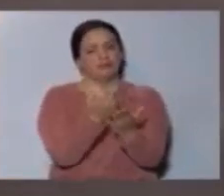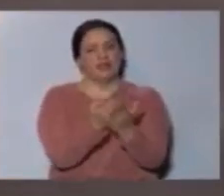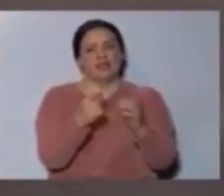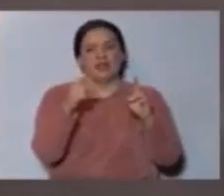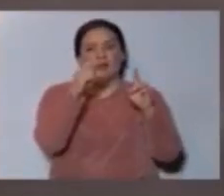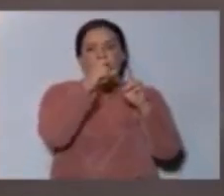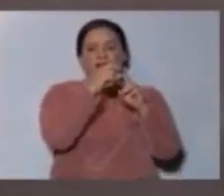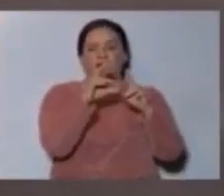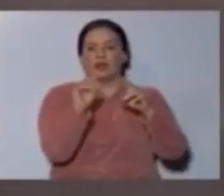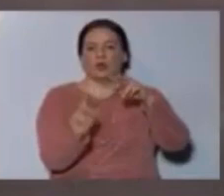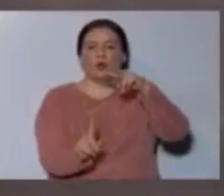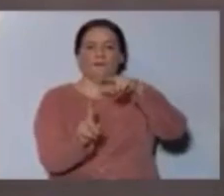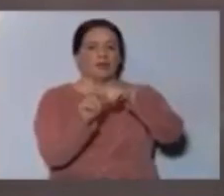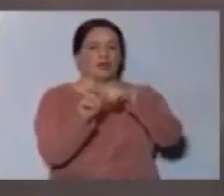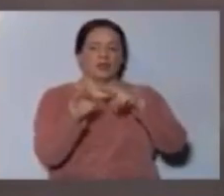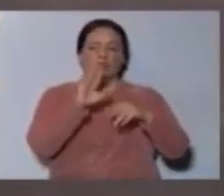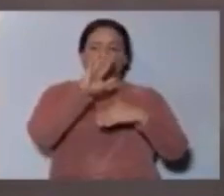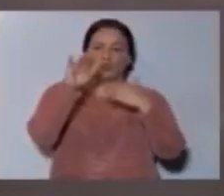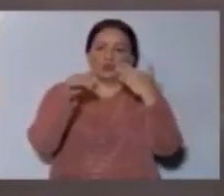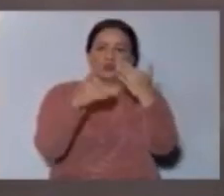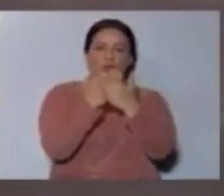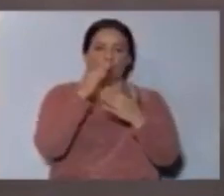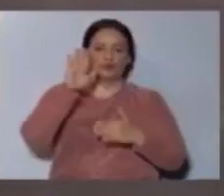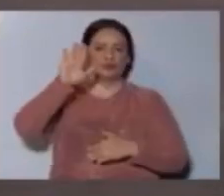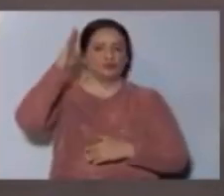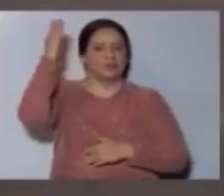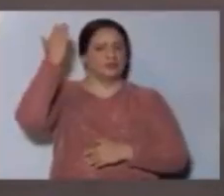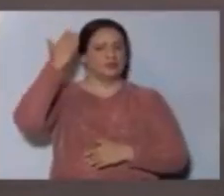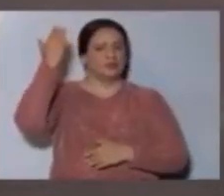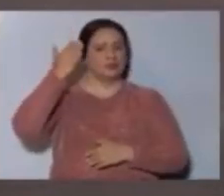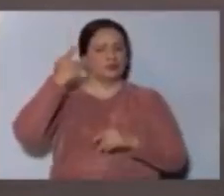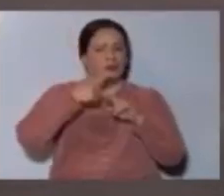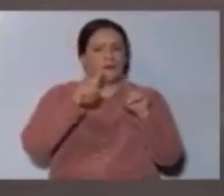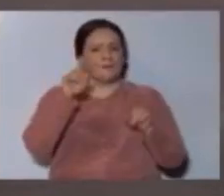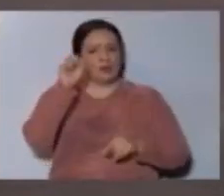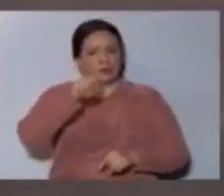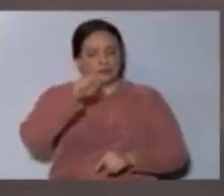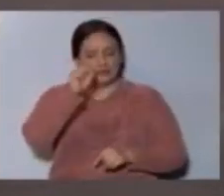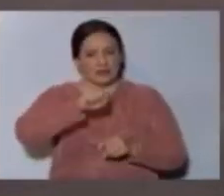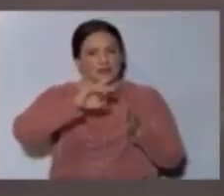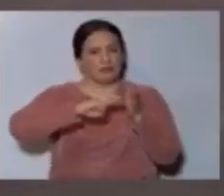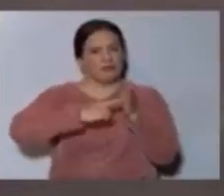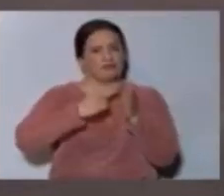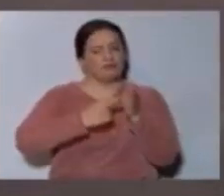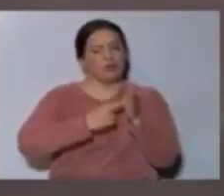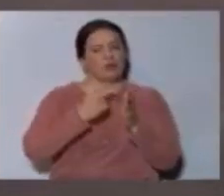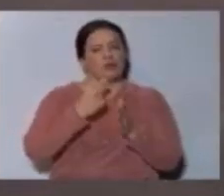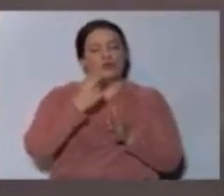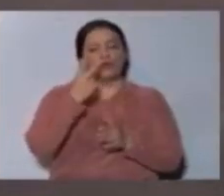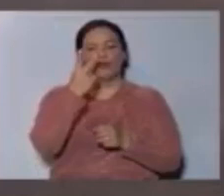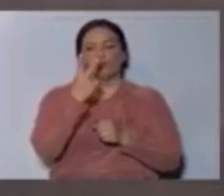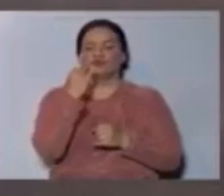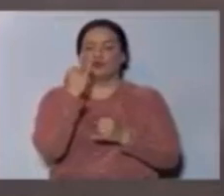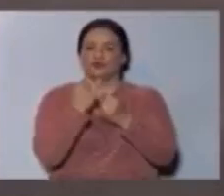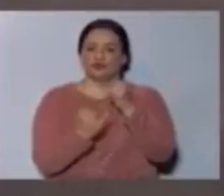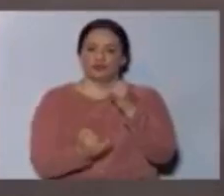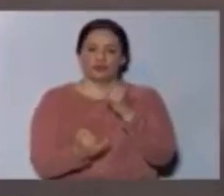que no apareció en todo su discurso, pero sí se ha repetido por lo menos en los 2 últimos